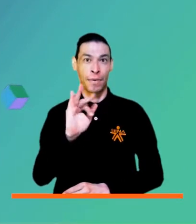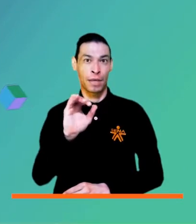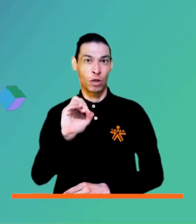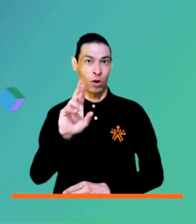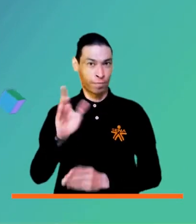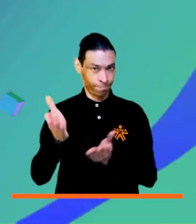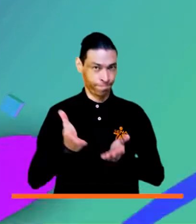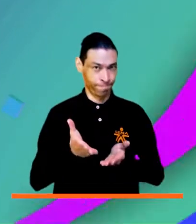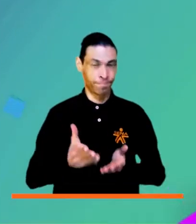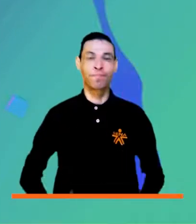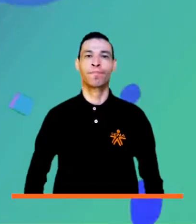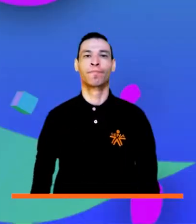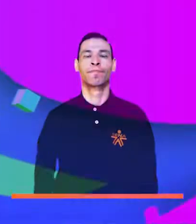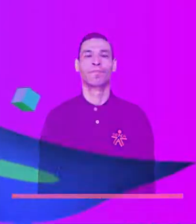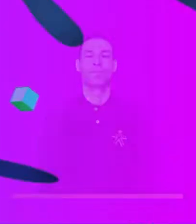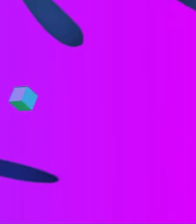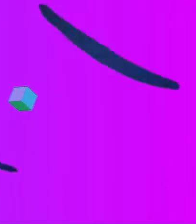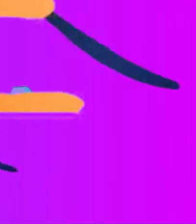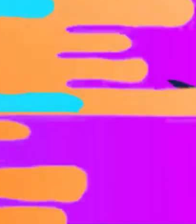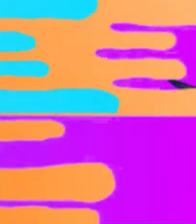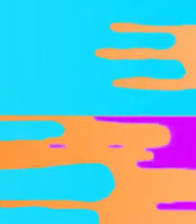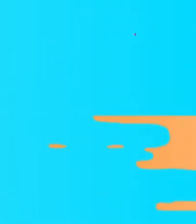la bienvenida a este programa.